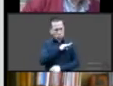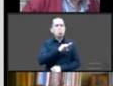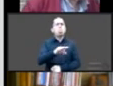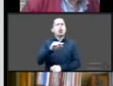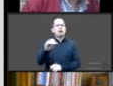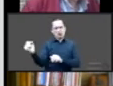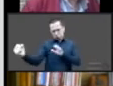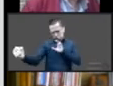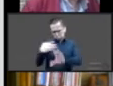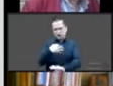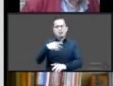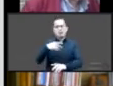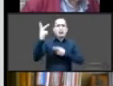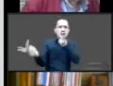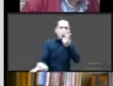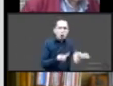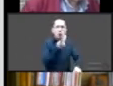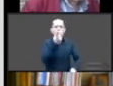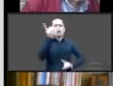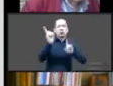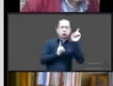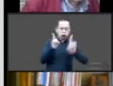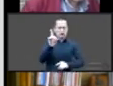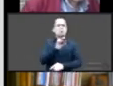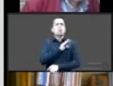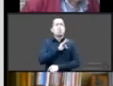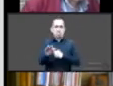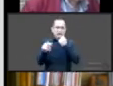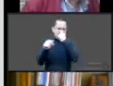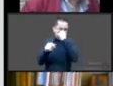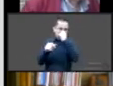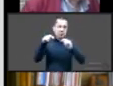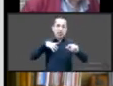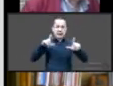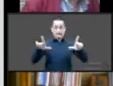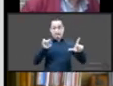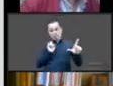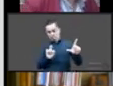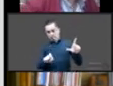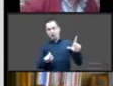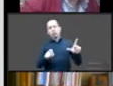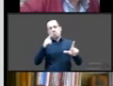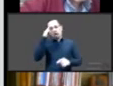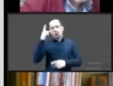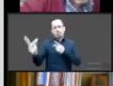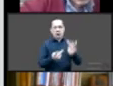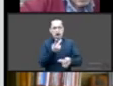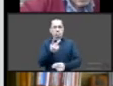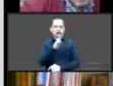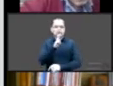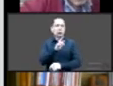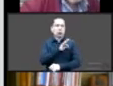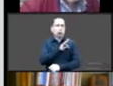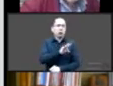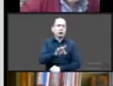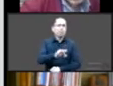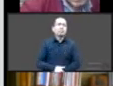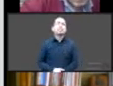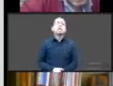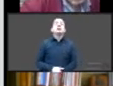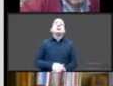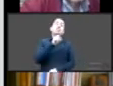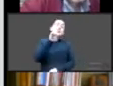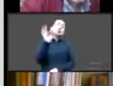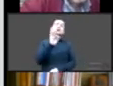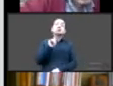participantes en el espacio de preguntas y respuestas y también pueden plantear sus dudas